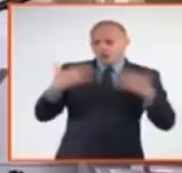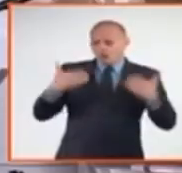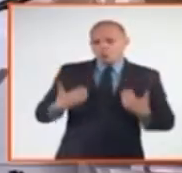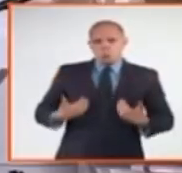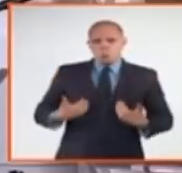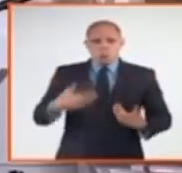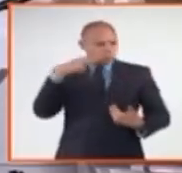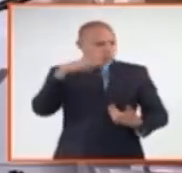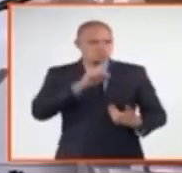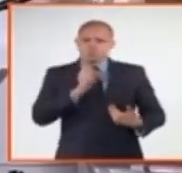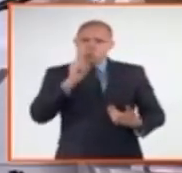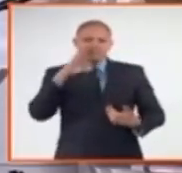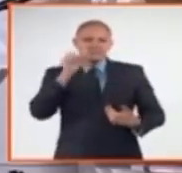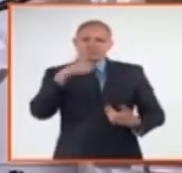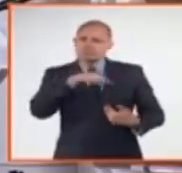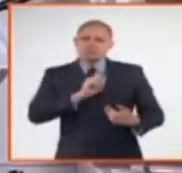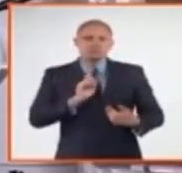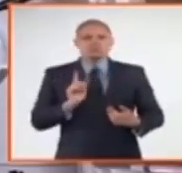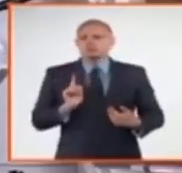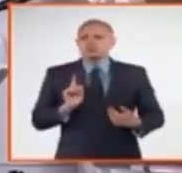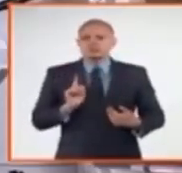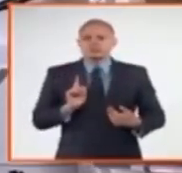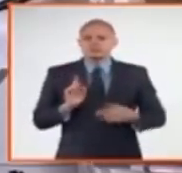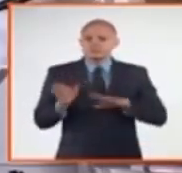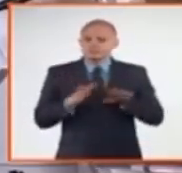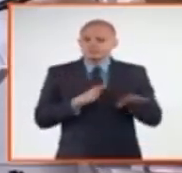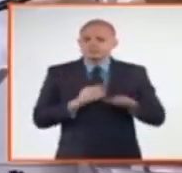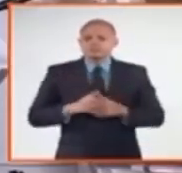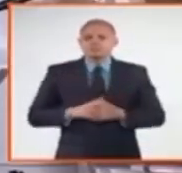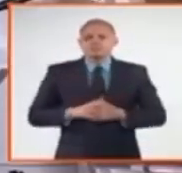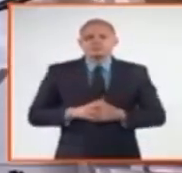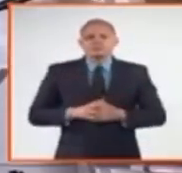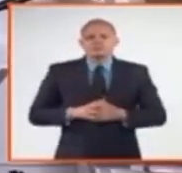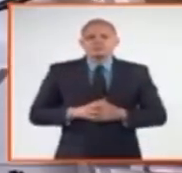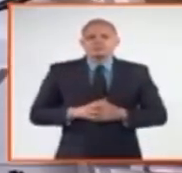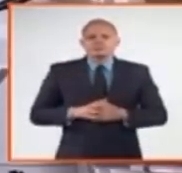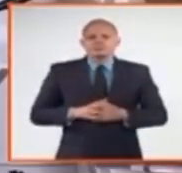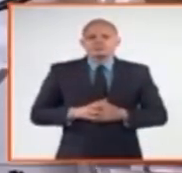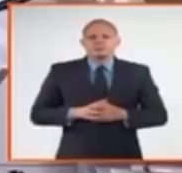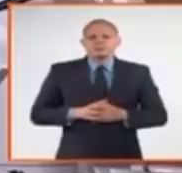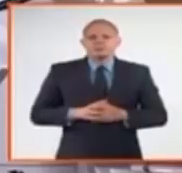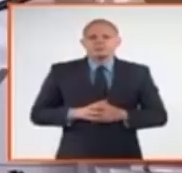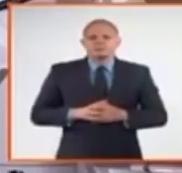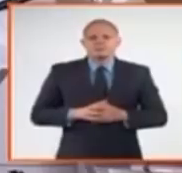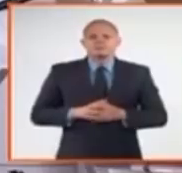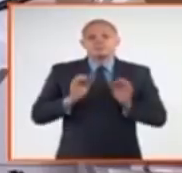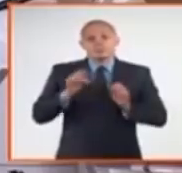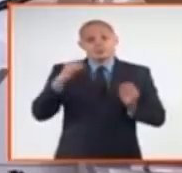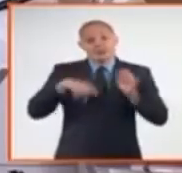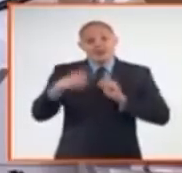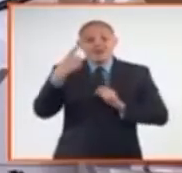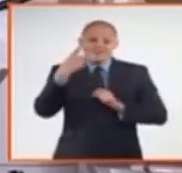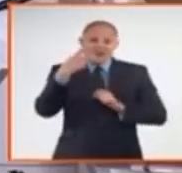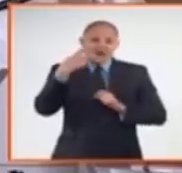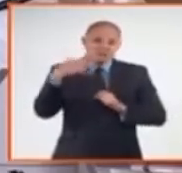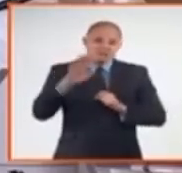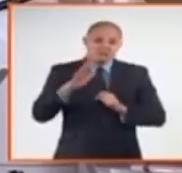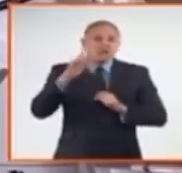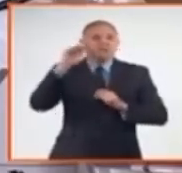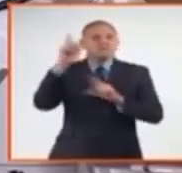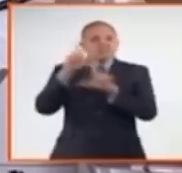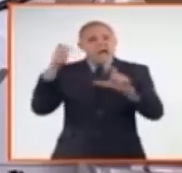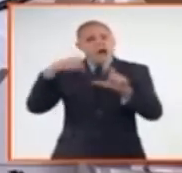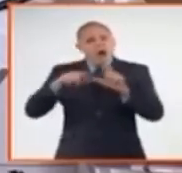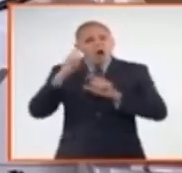con la respuesta innata y luego y lo hace por un mecanismo incluso diferente al de otras se pasa se está estudiando hay bastante es bastante de